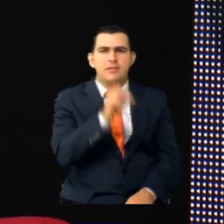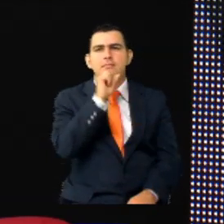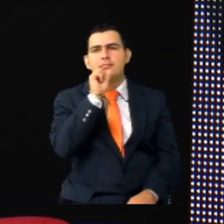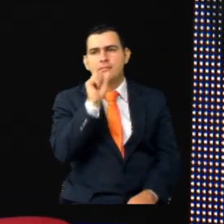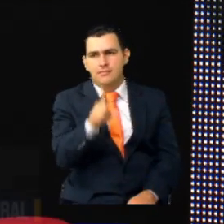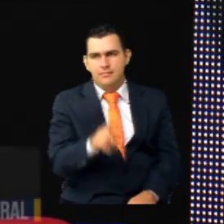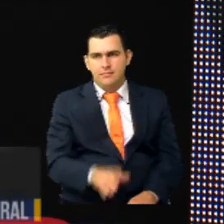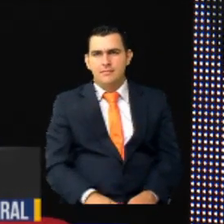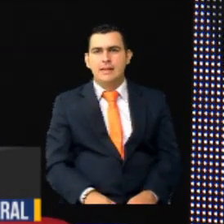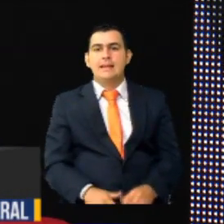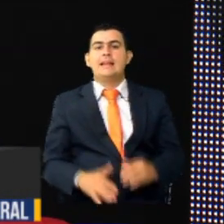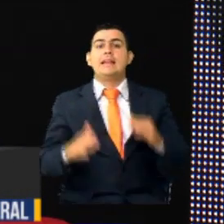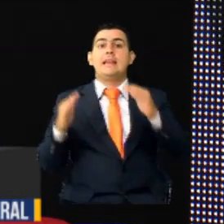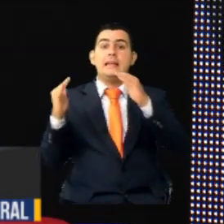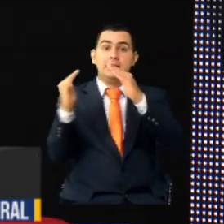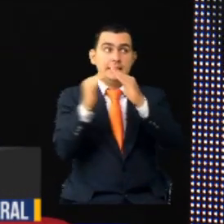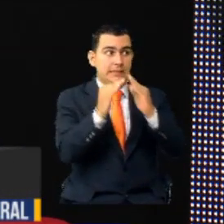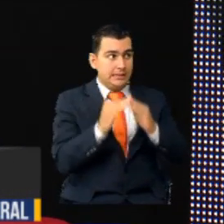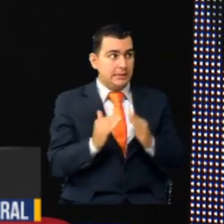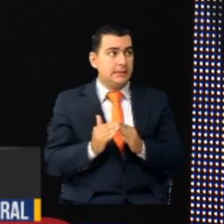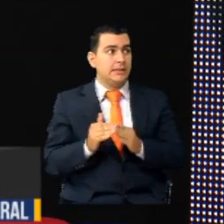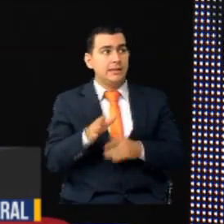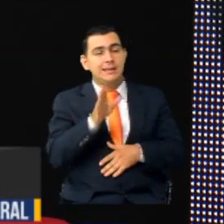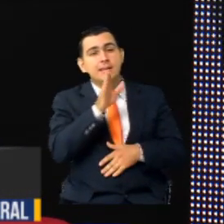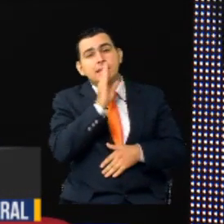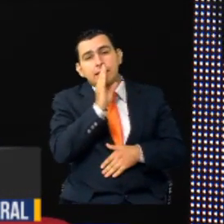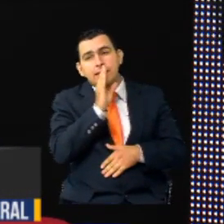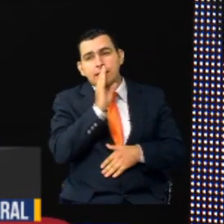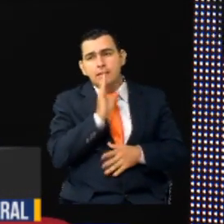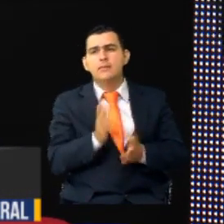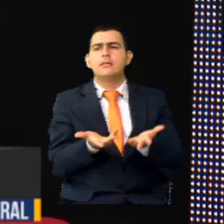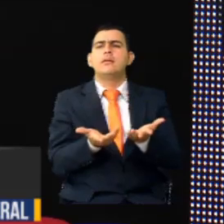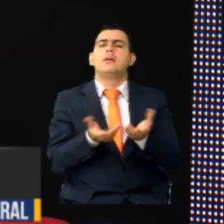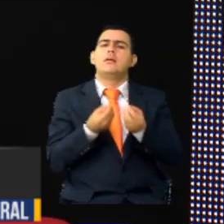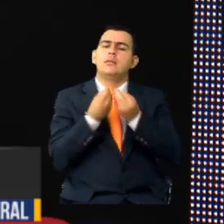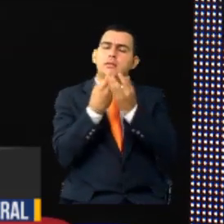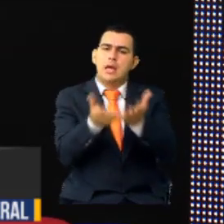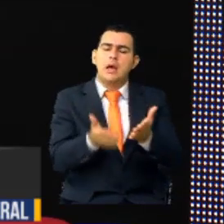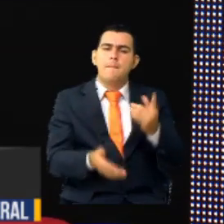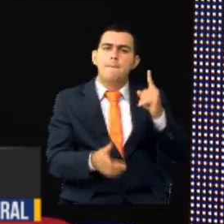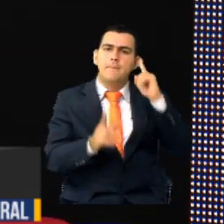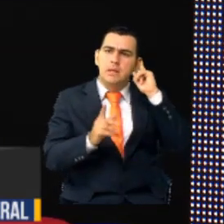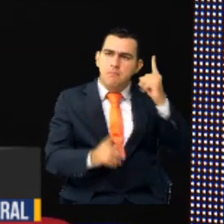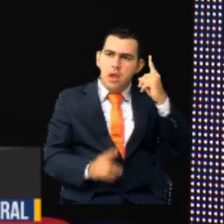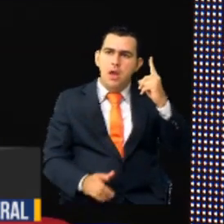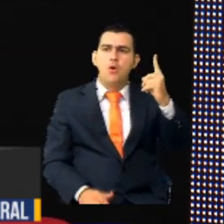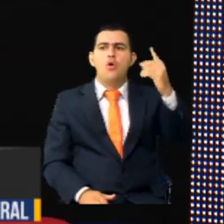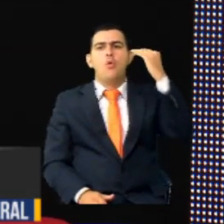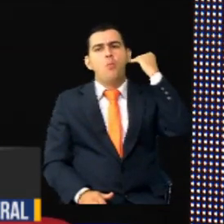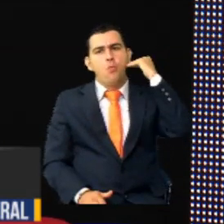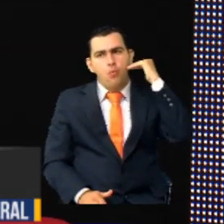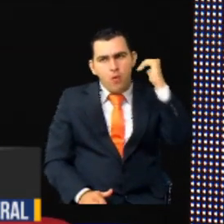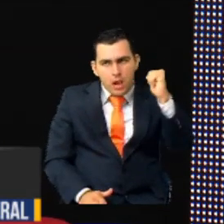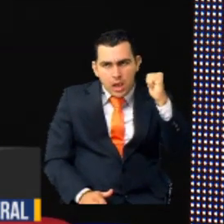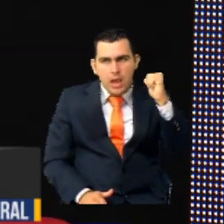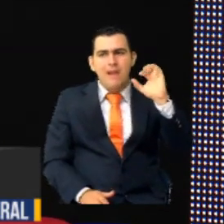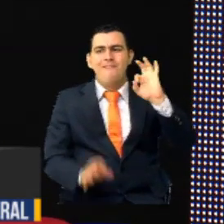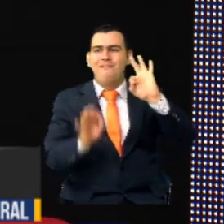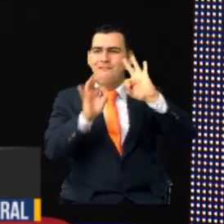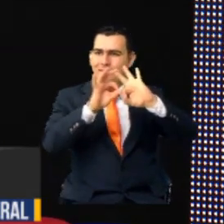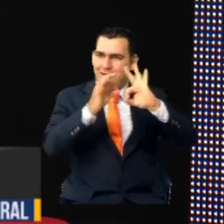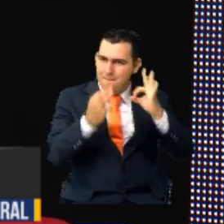Las casas estarán en cabeza de las mujeres que conforman el núcleo familiar.